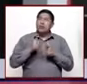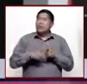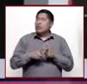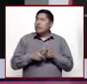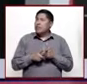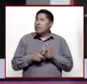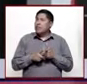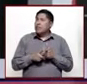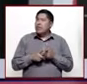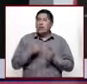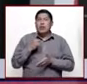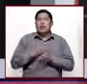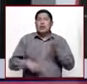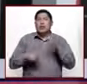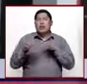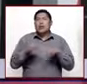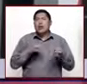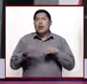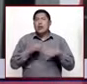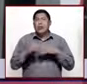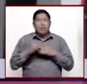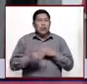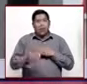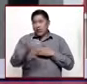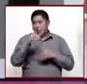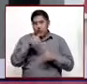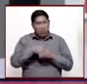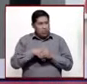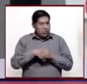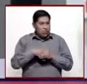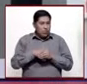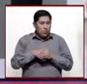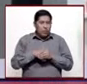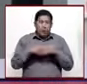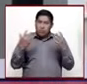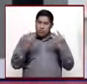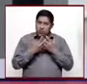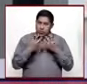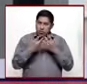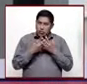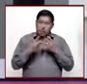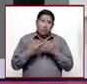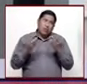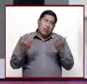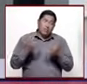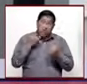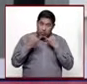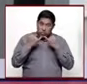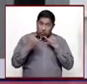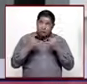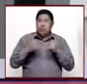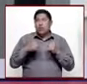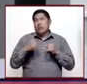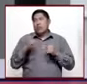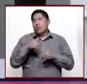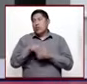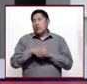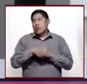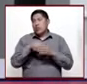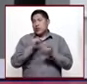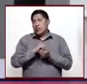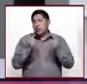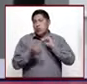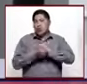de ello, lo que corresponde es llevar adelante un referéndum consultivo, que eso establece el informe. No estamos hablando de un referéndum de modificación